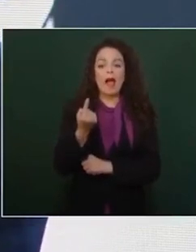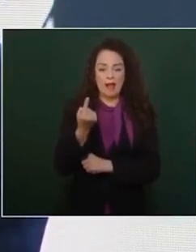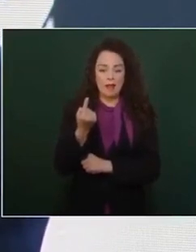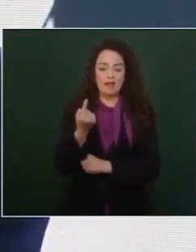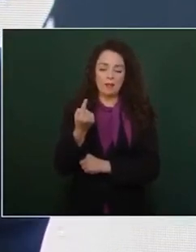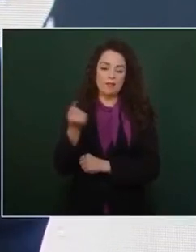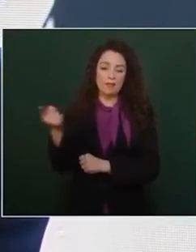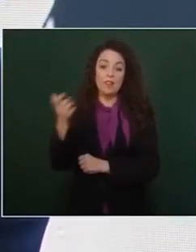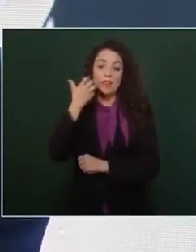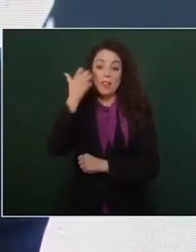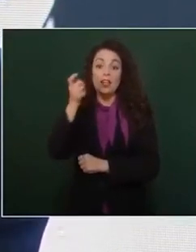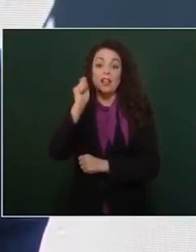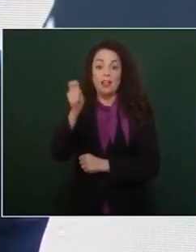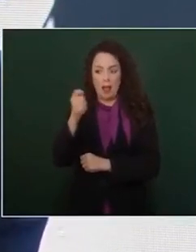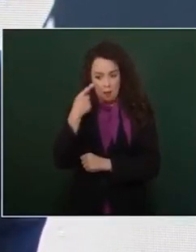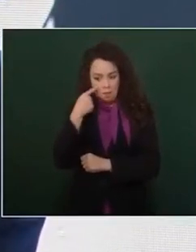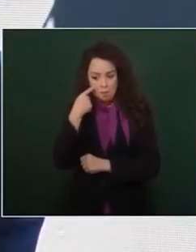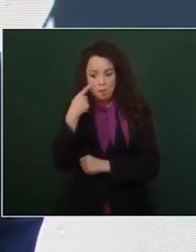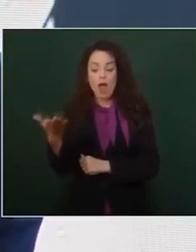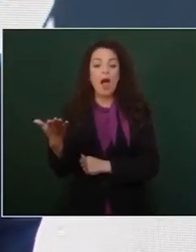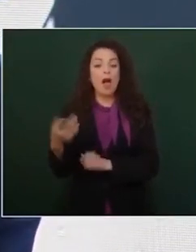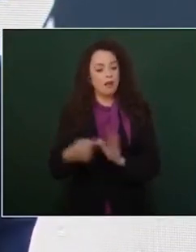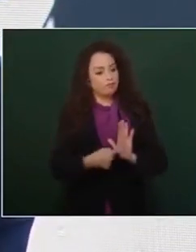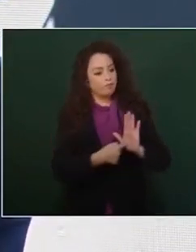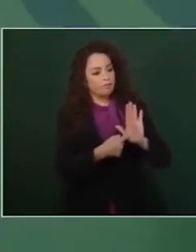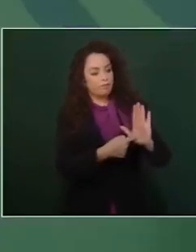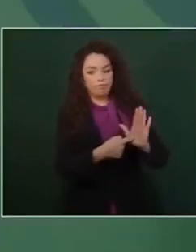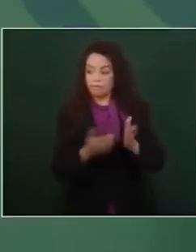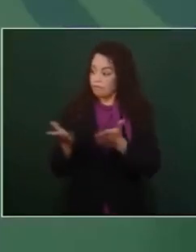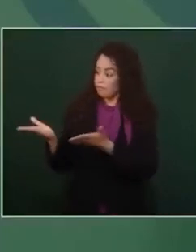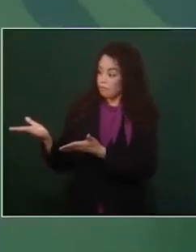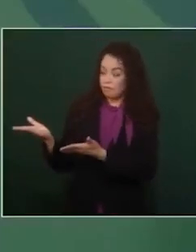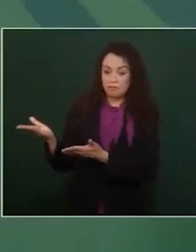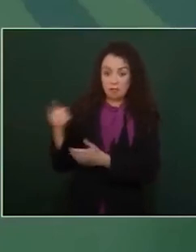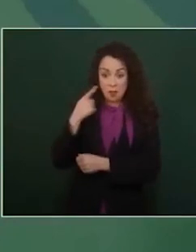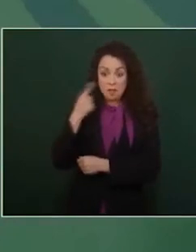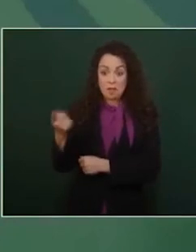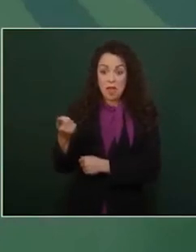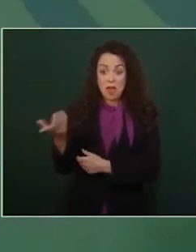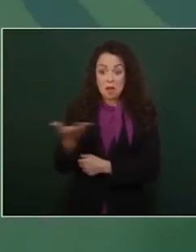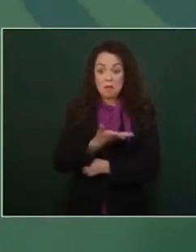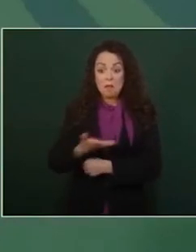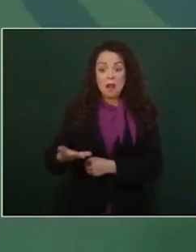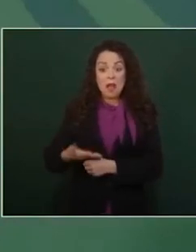evidenciar al gobierno que represento.